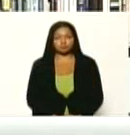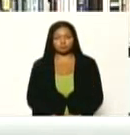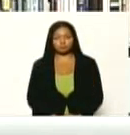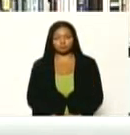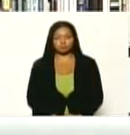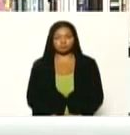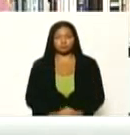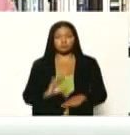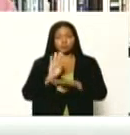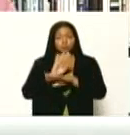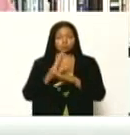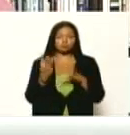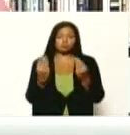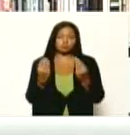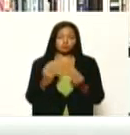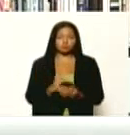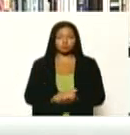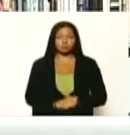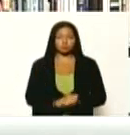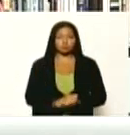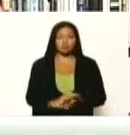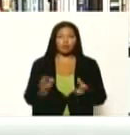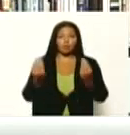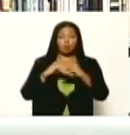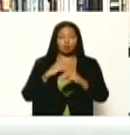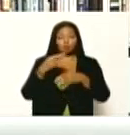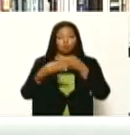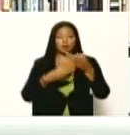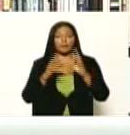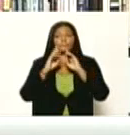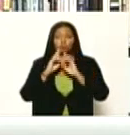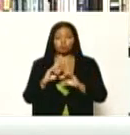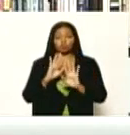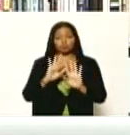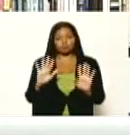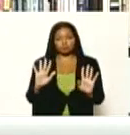Cuidando. Bueno, de acuerdo a lo que usted haya respondido.